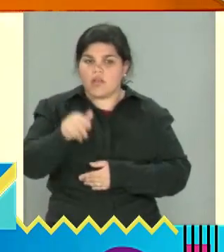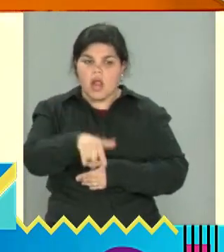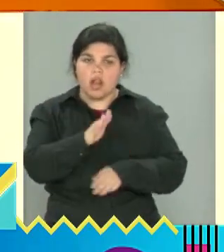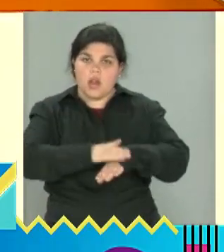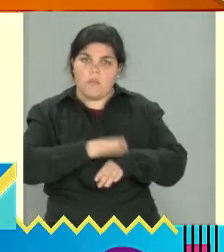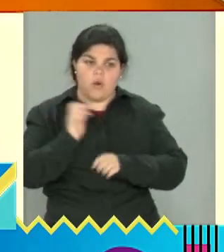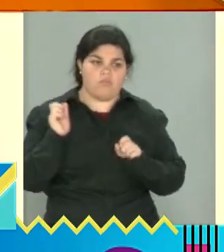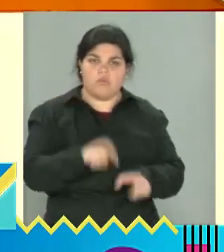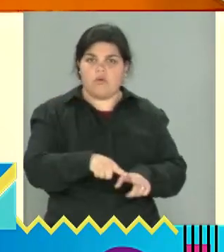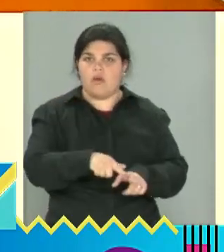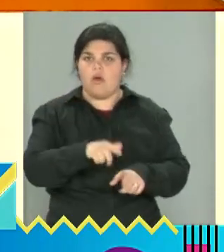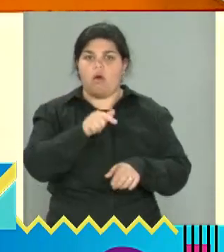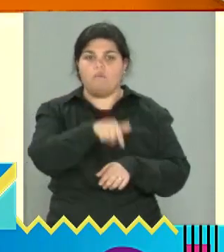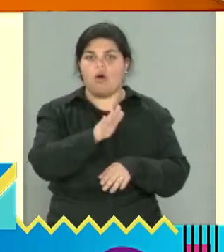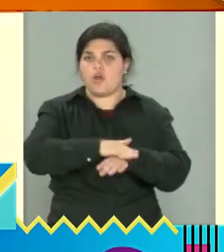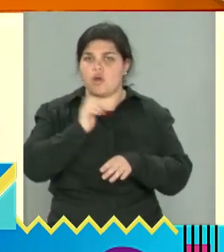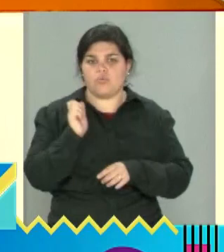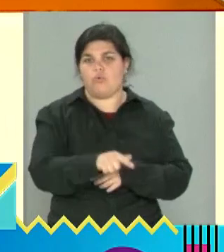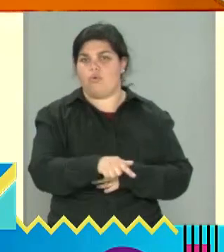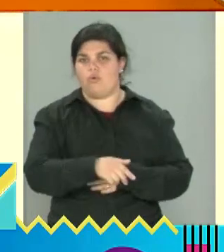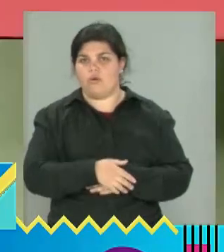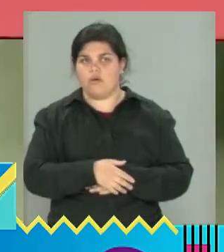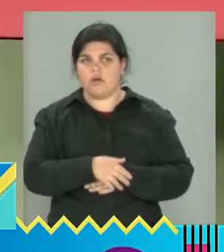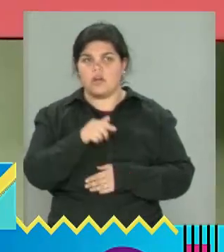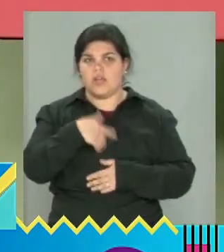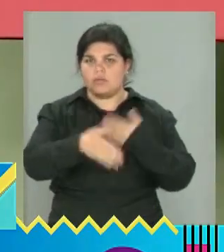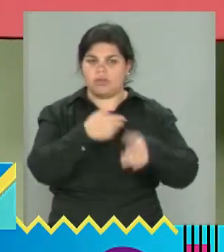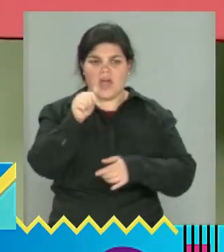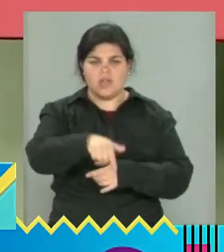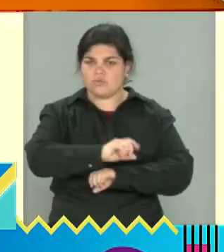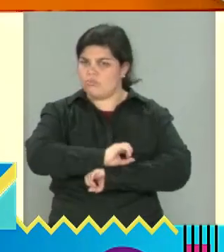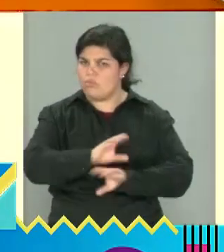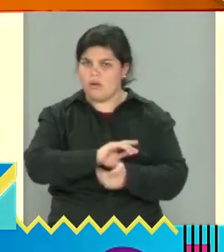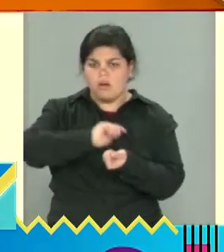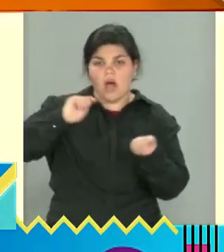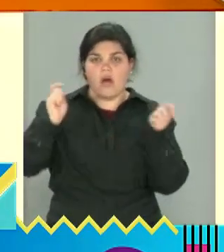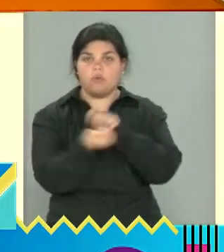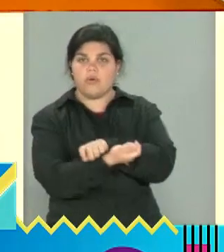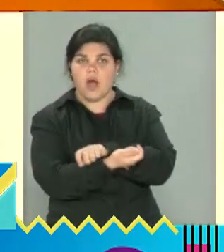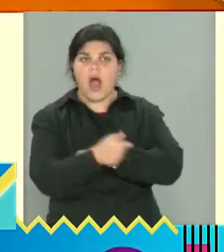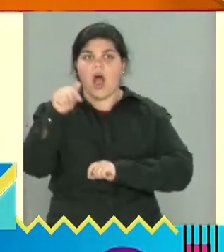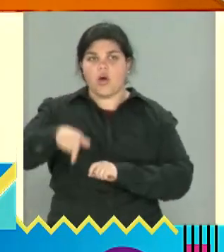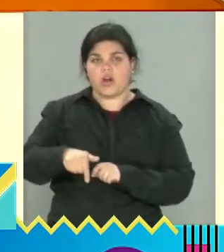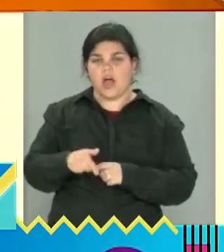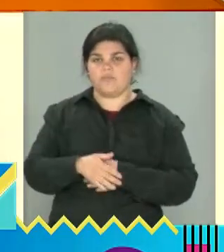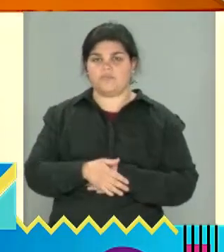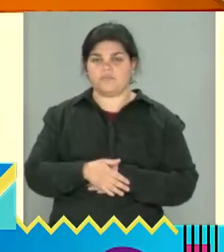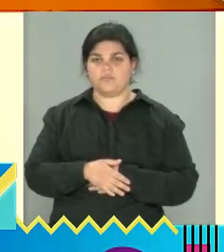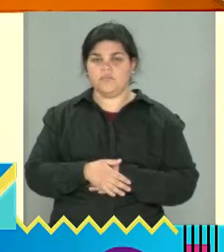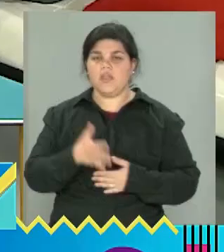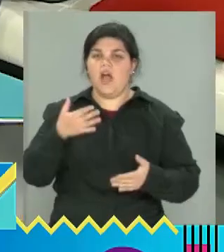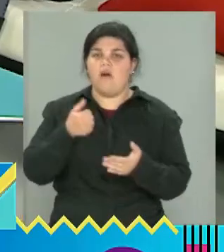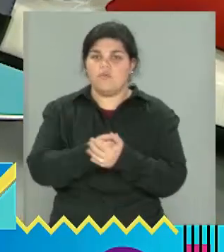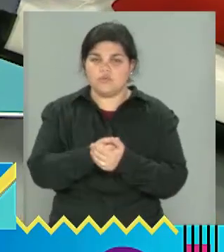de responsabilidad de lo sucedido, sobre lo sucedido. Entonces, hoy se habla de abuso sexual contra niños, niñas